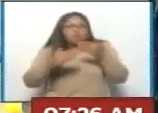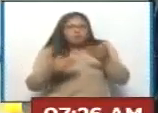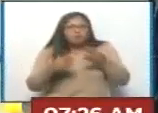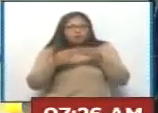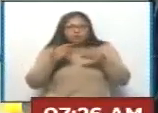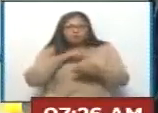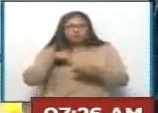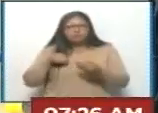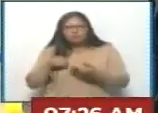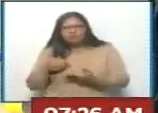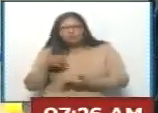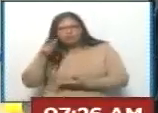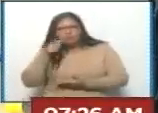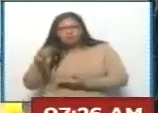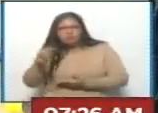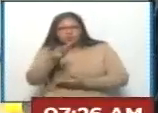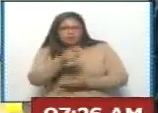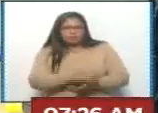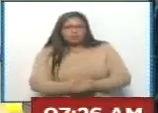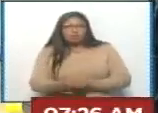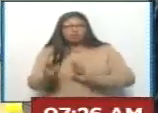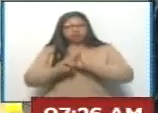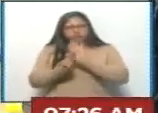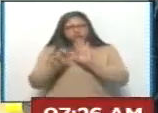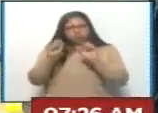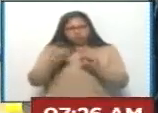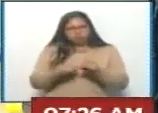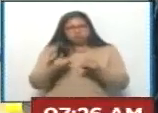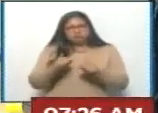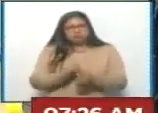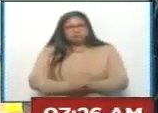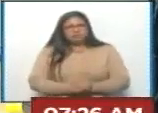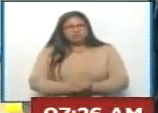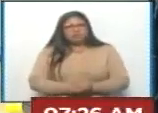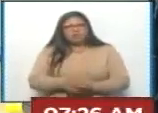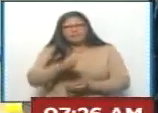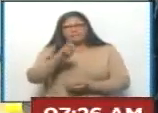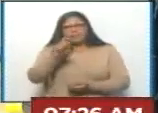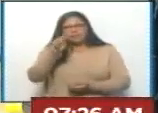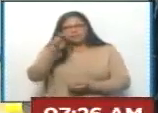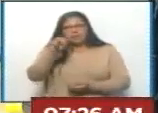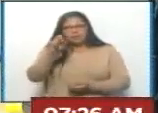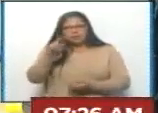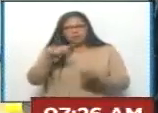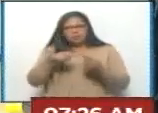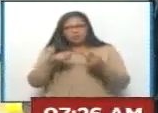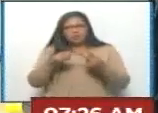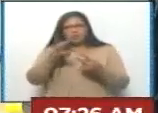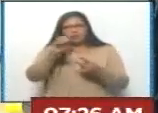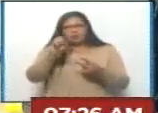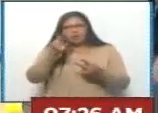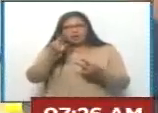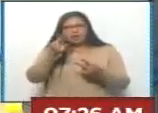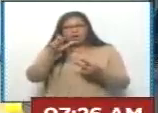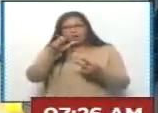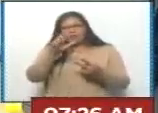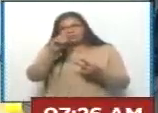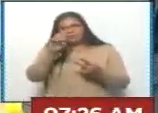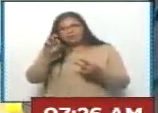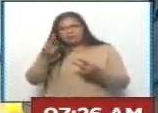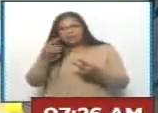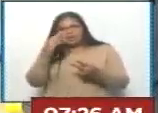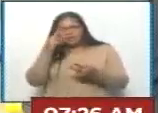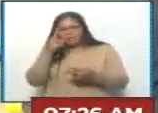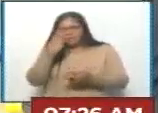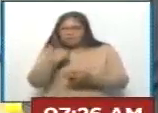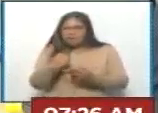nuestro pueblo. Y ellos cumplieron. Me refiero a Betancourt y Caldera, subordinándose de la manera más